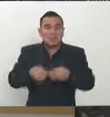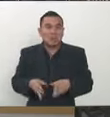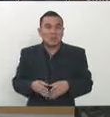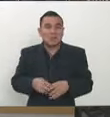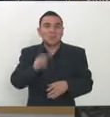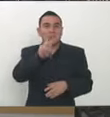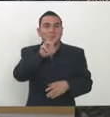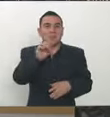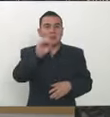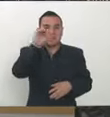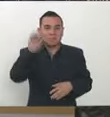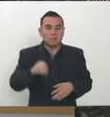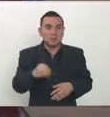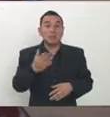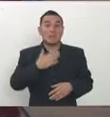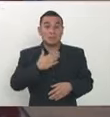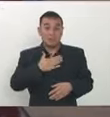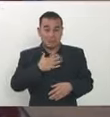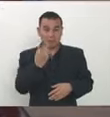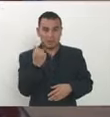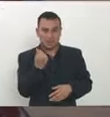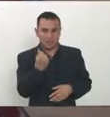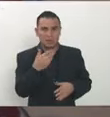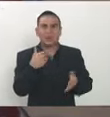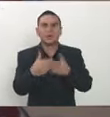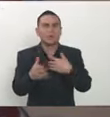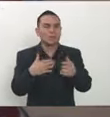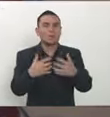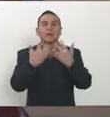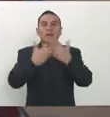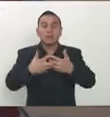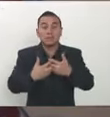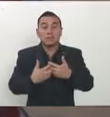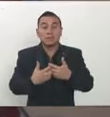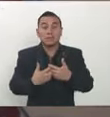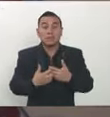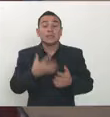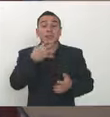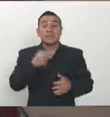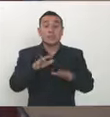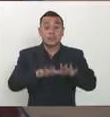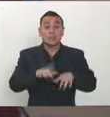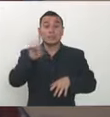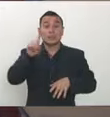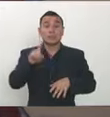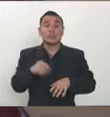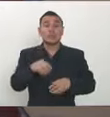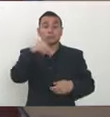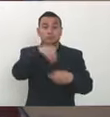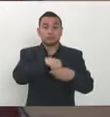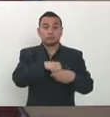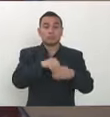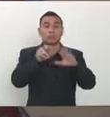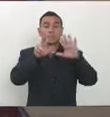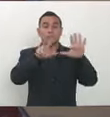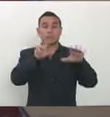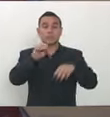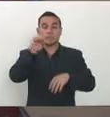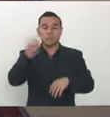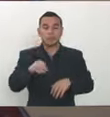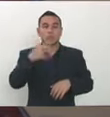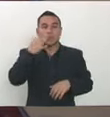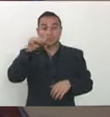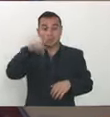perder 20% de mi capital. Sí, va a perder 20% de su capital. Dele gracias a Dios que el otro 80% lo conserva. Hay gente que no tiene que comer hoy en la